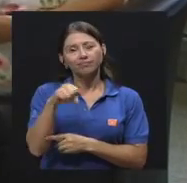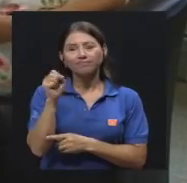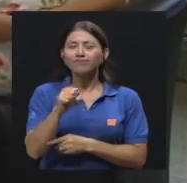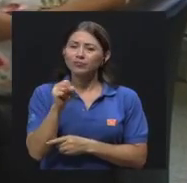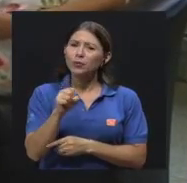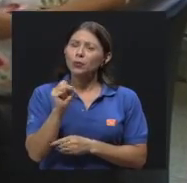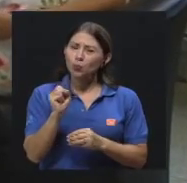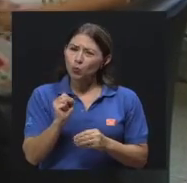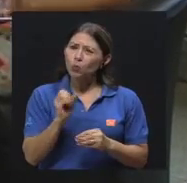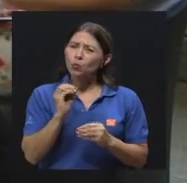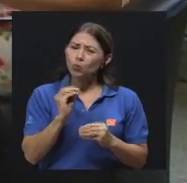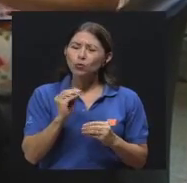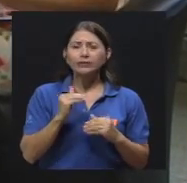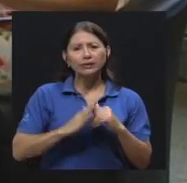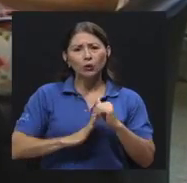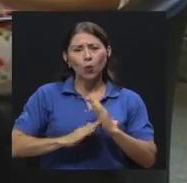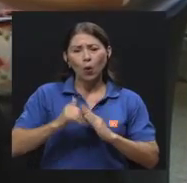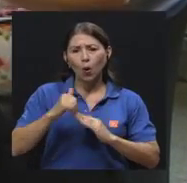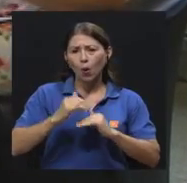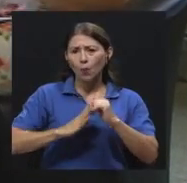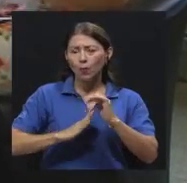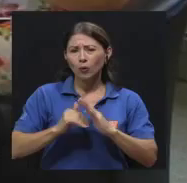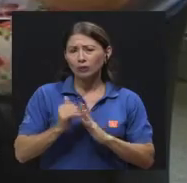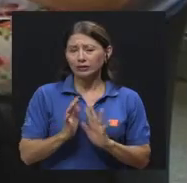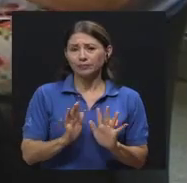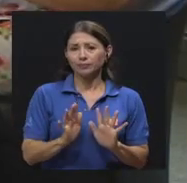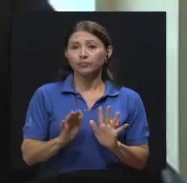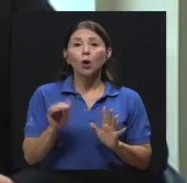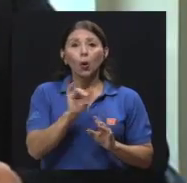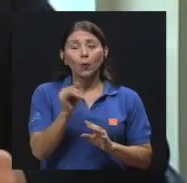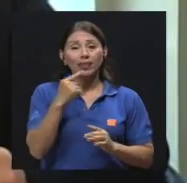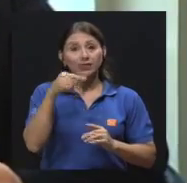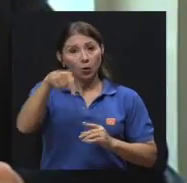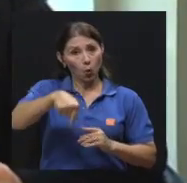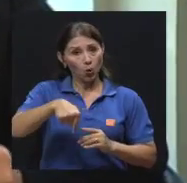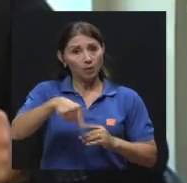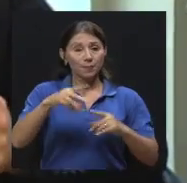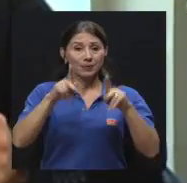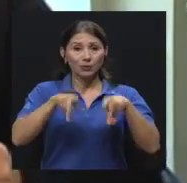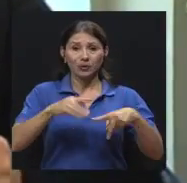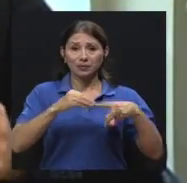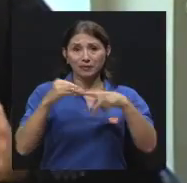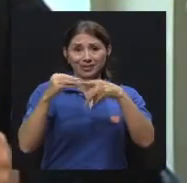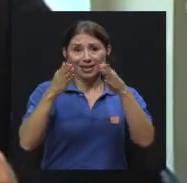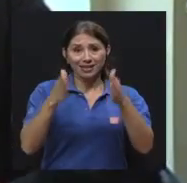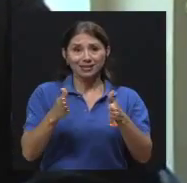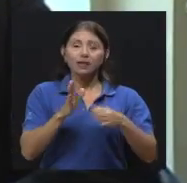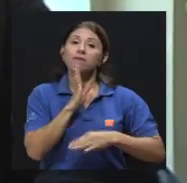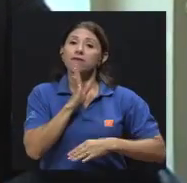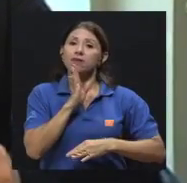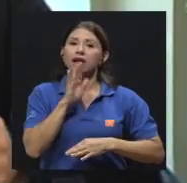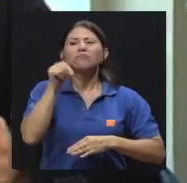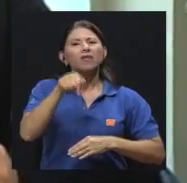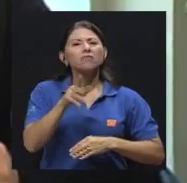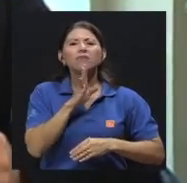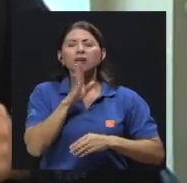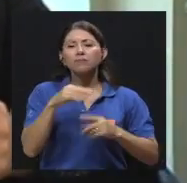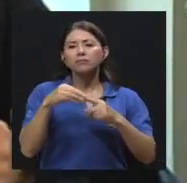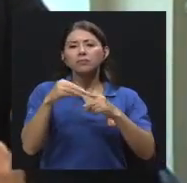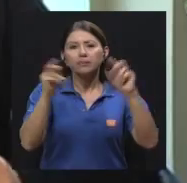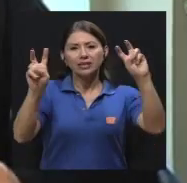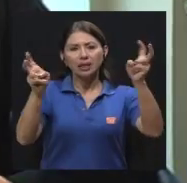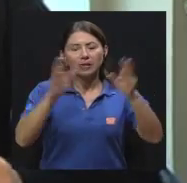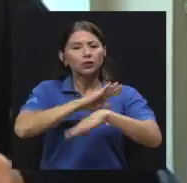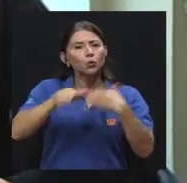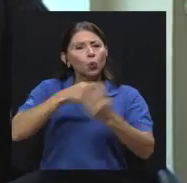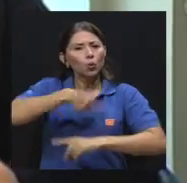incómodos. Como les comentaba, el día de hoy nuestro especialista nos va a tratar los principales temas y todo lo que